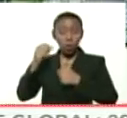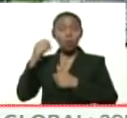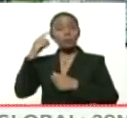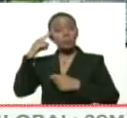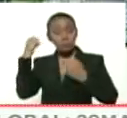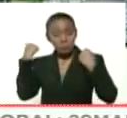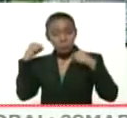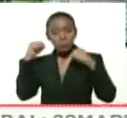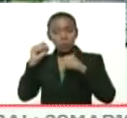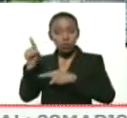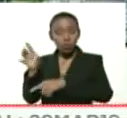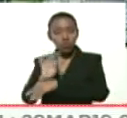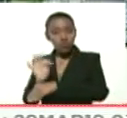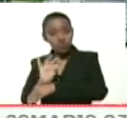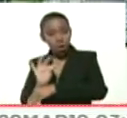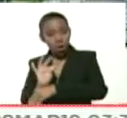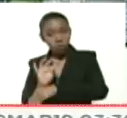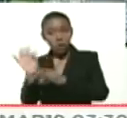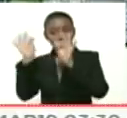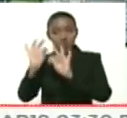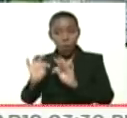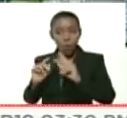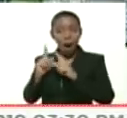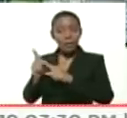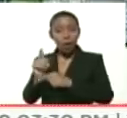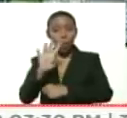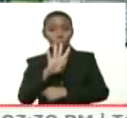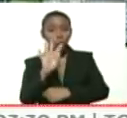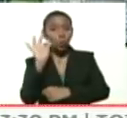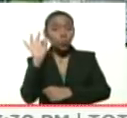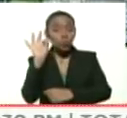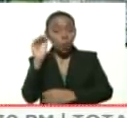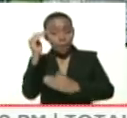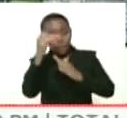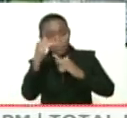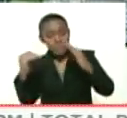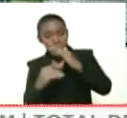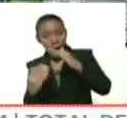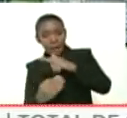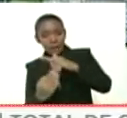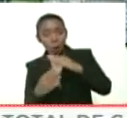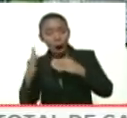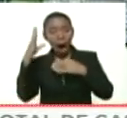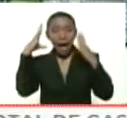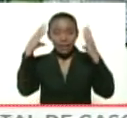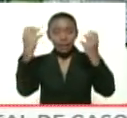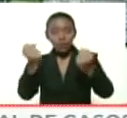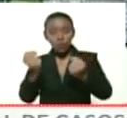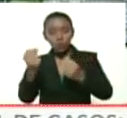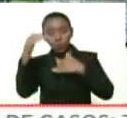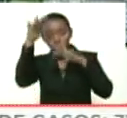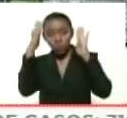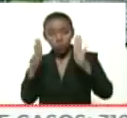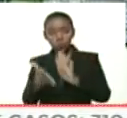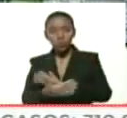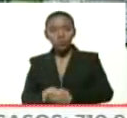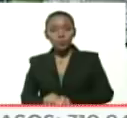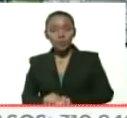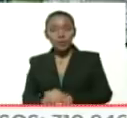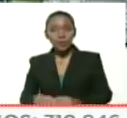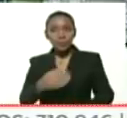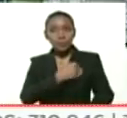ejercicio de sus funciones, de manera de que los cuatro puntos básicos de atención que el presidente